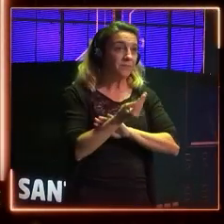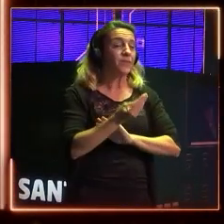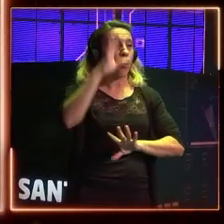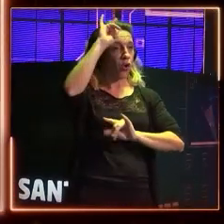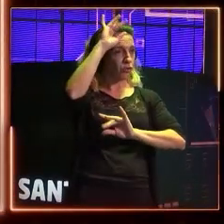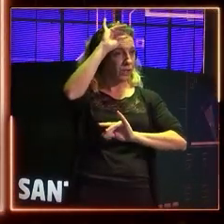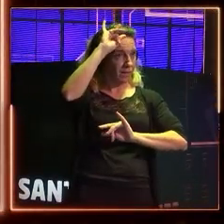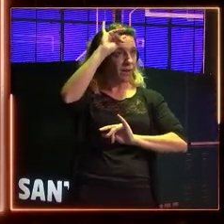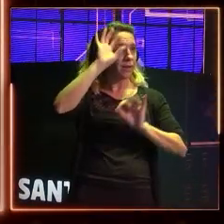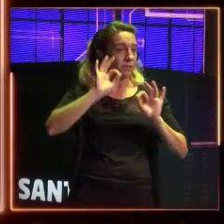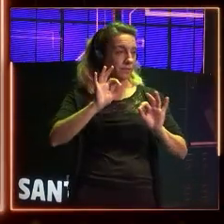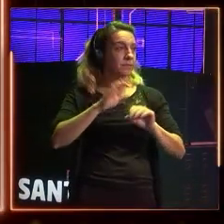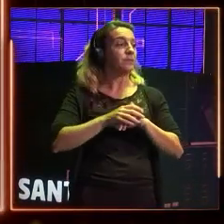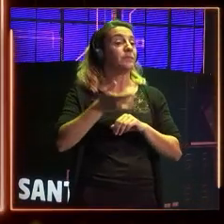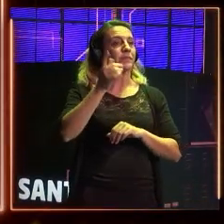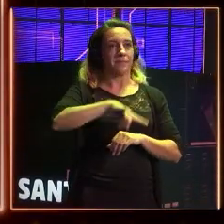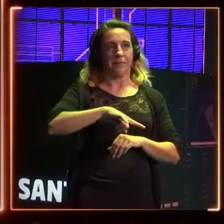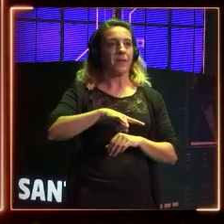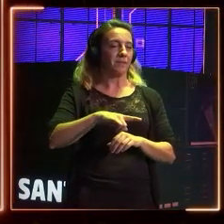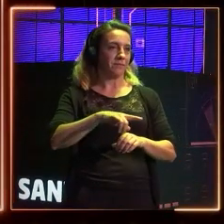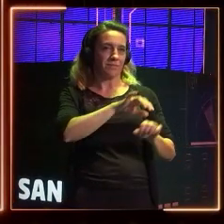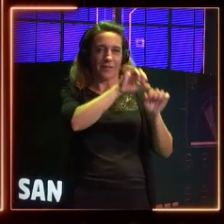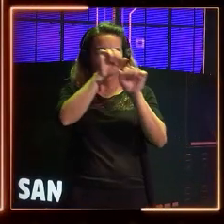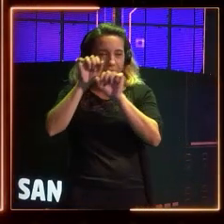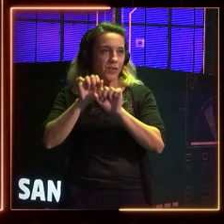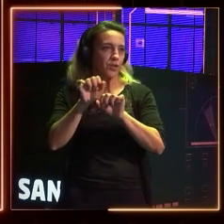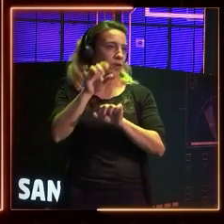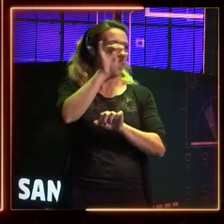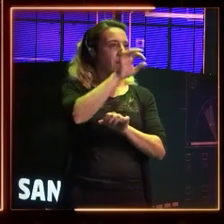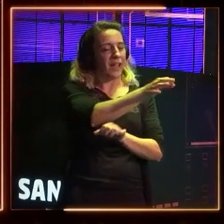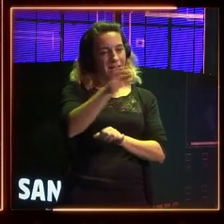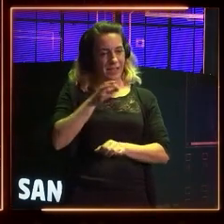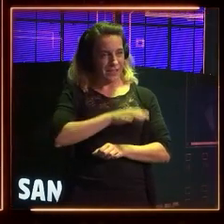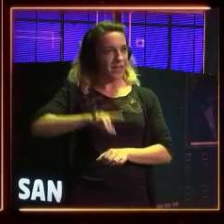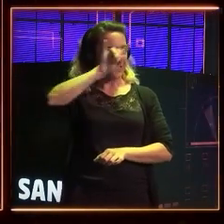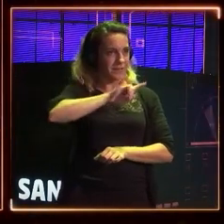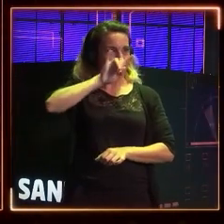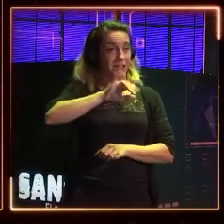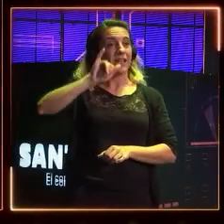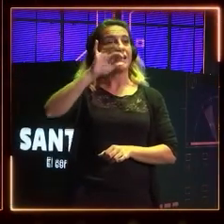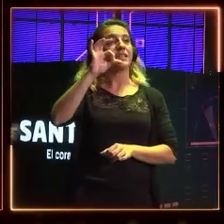orotava y además un entusiasta defensor de nuestras Islas Isaac